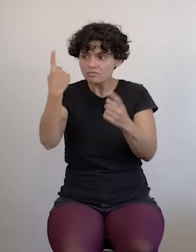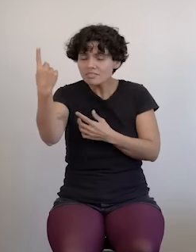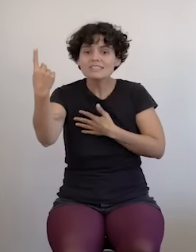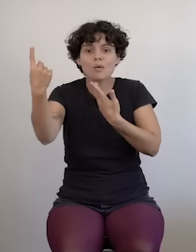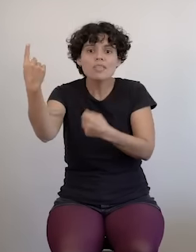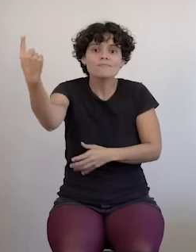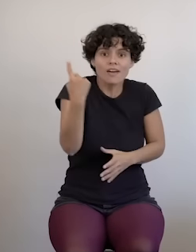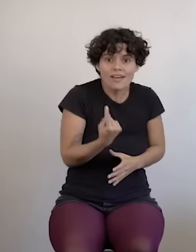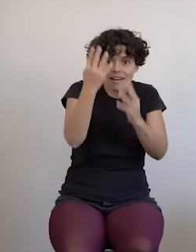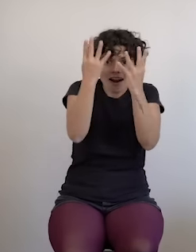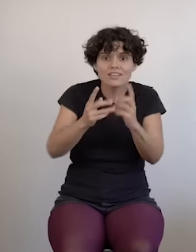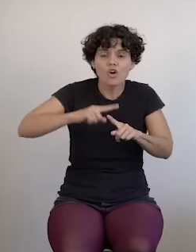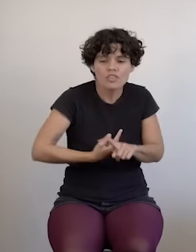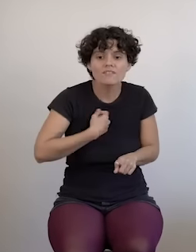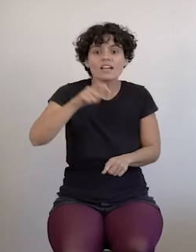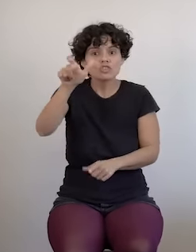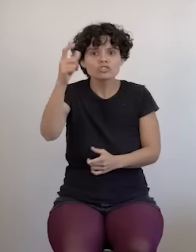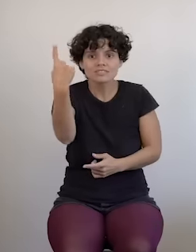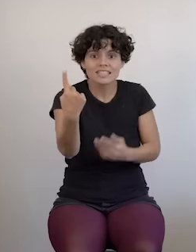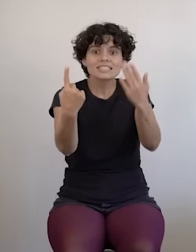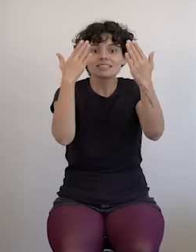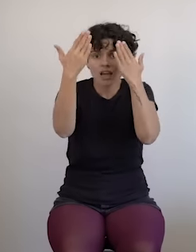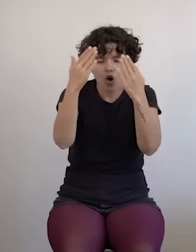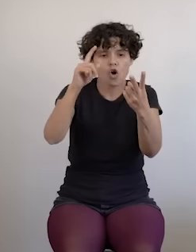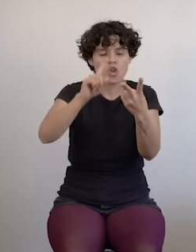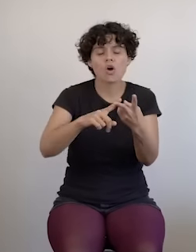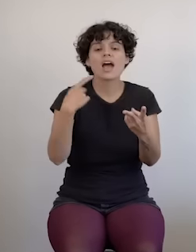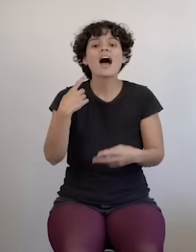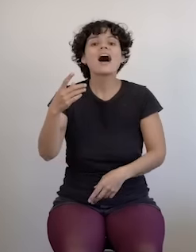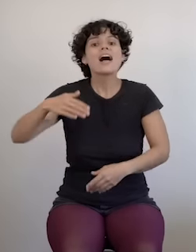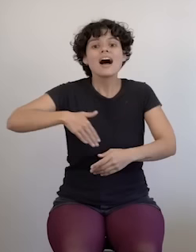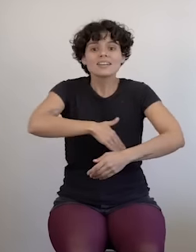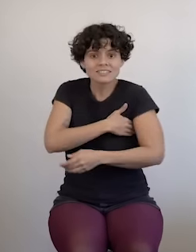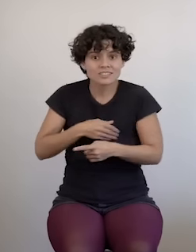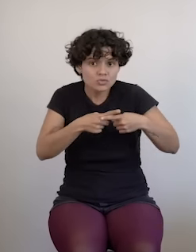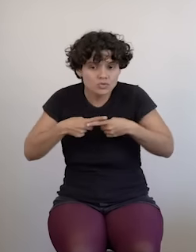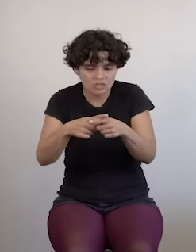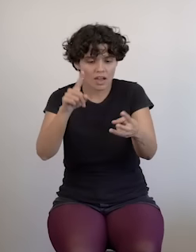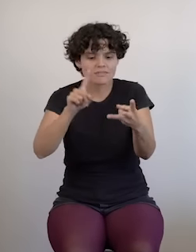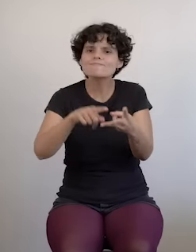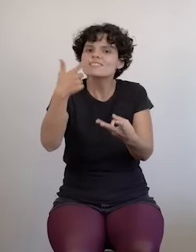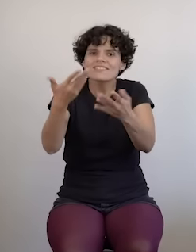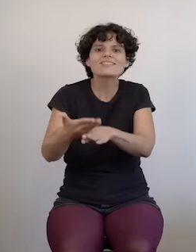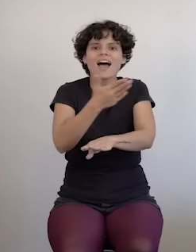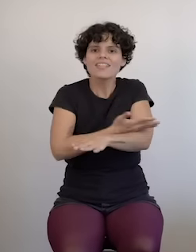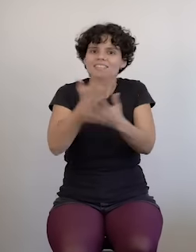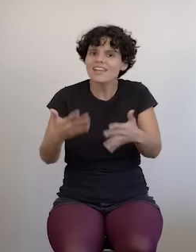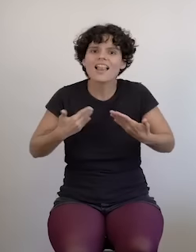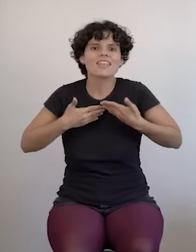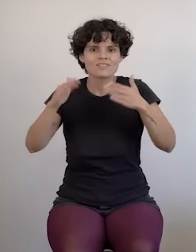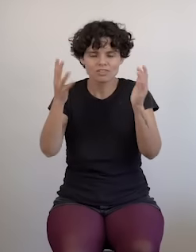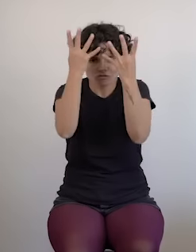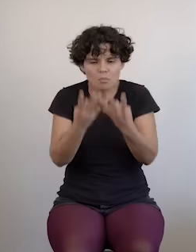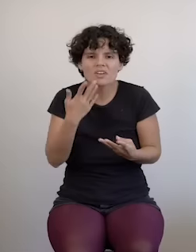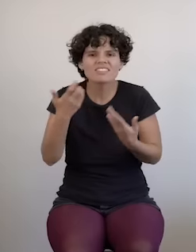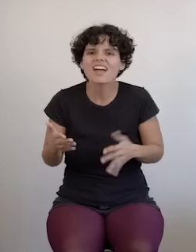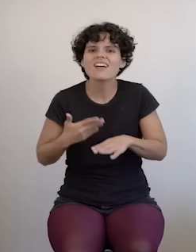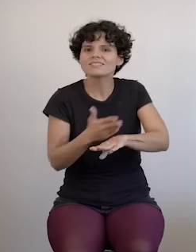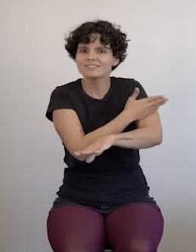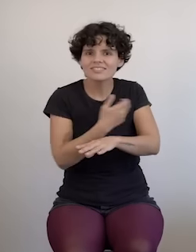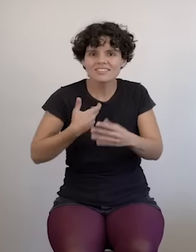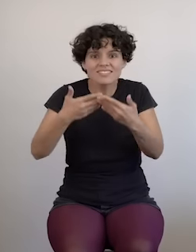conmigo. Lo integre, inclusive. Entonces la psicóloga, la asistente social y el loco que estuvo preso. Porque este loco sabe las soluciones porque estuvo adentro. Bro. Es una patita